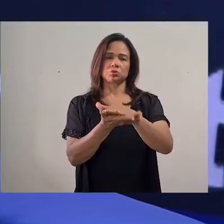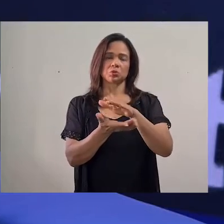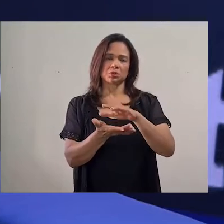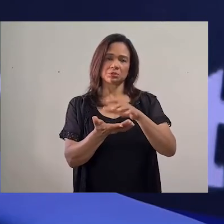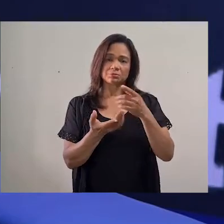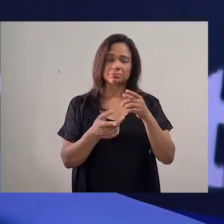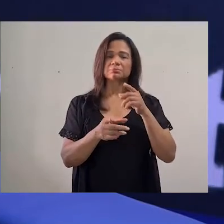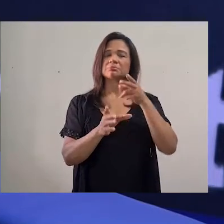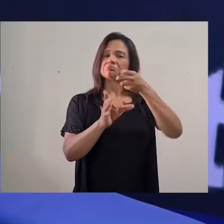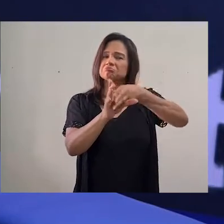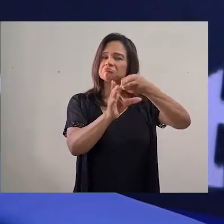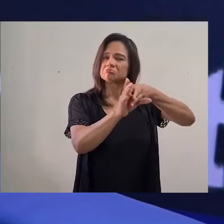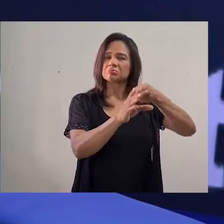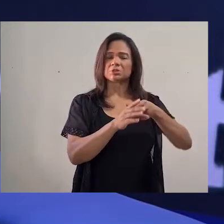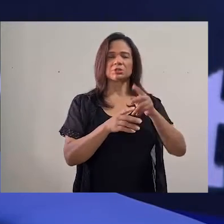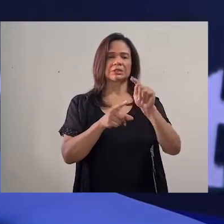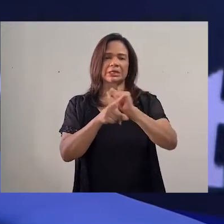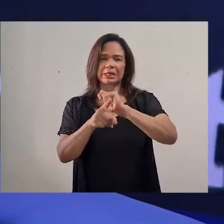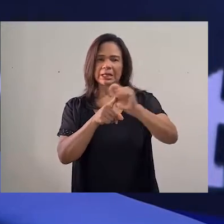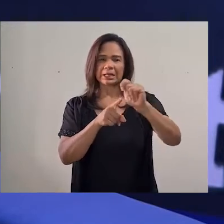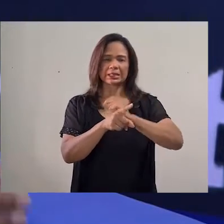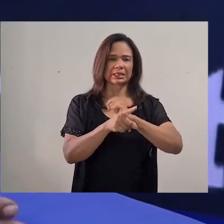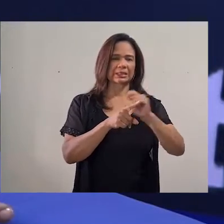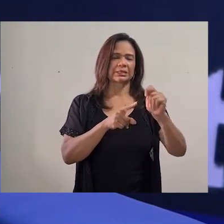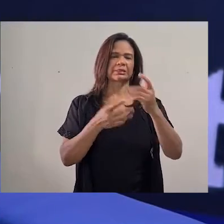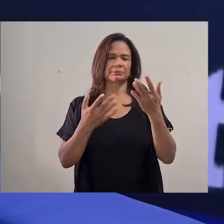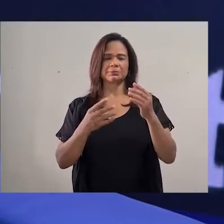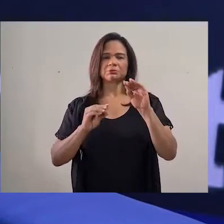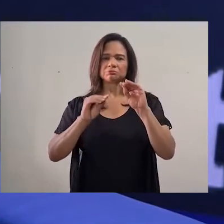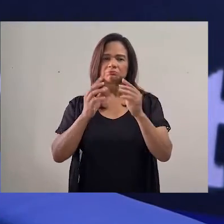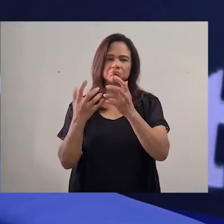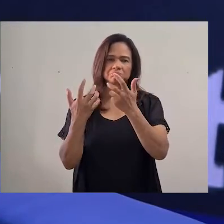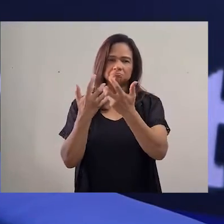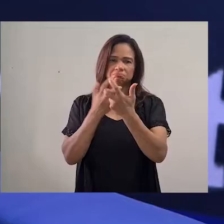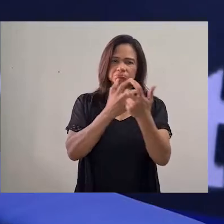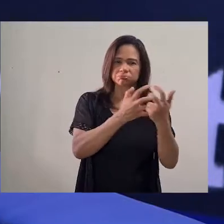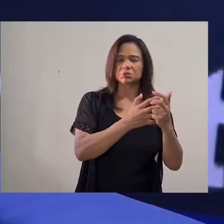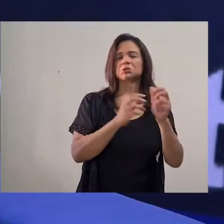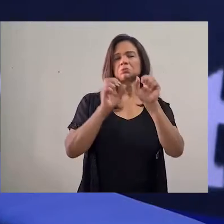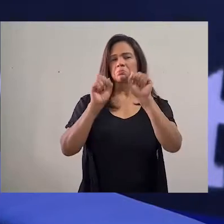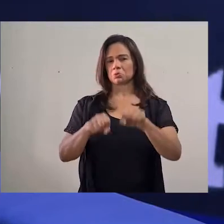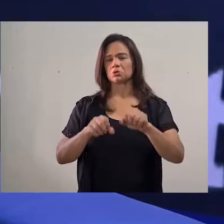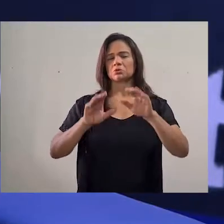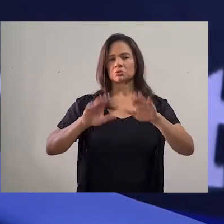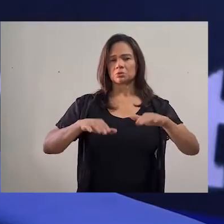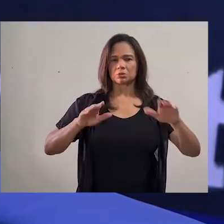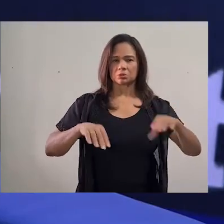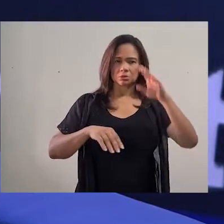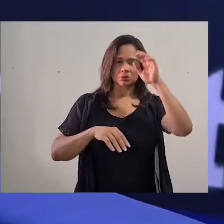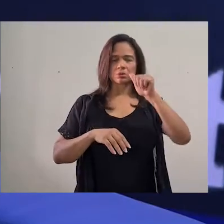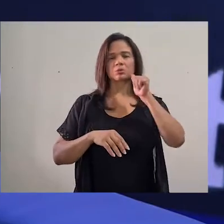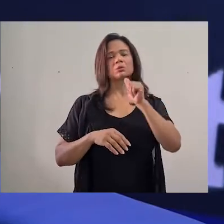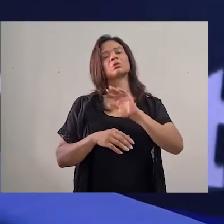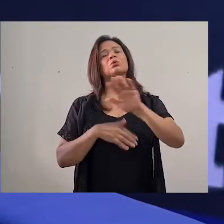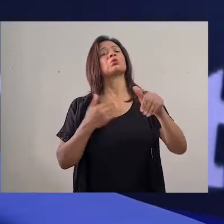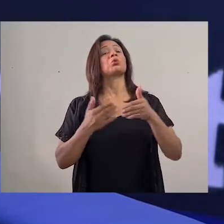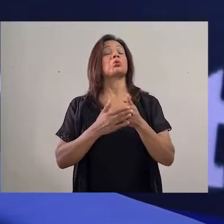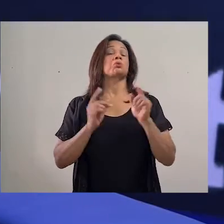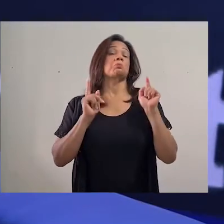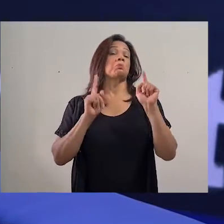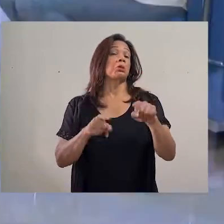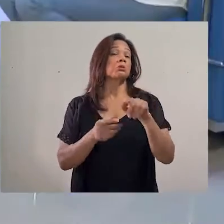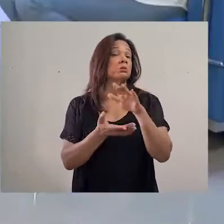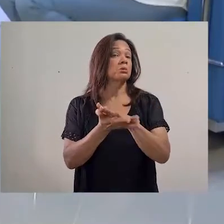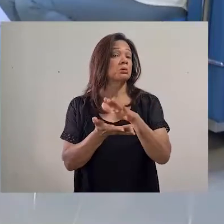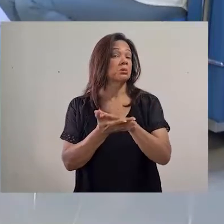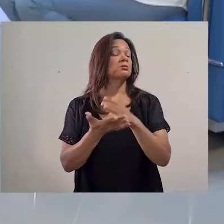tener una escuela laboral donde los diferentes talleres van a estar acondicionados de acuerdo a la posibilidad del niño. No